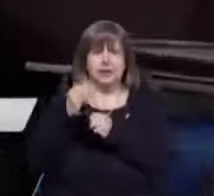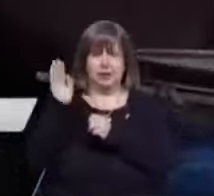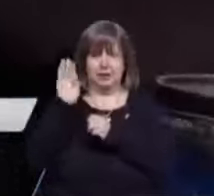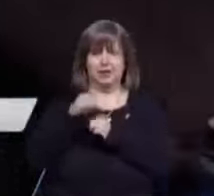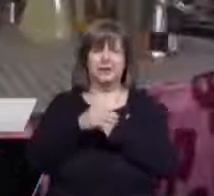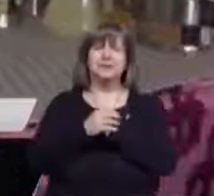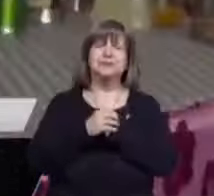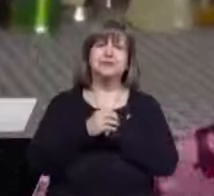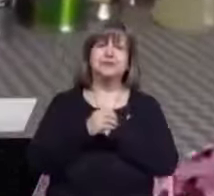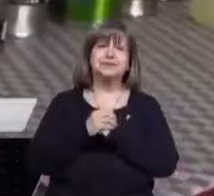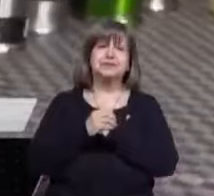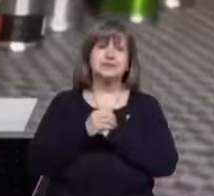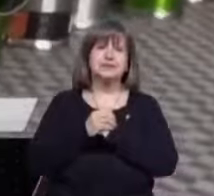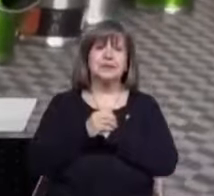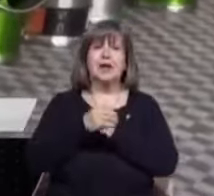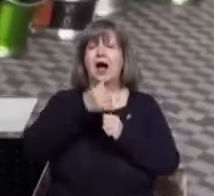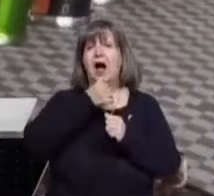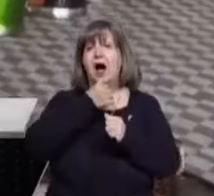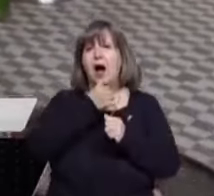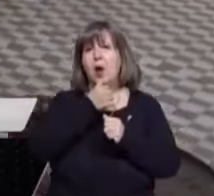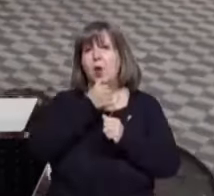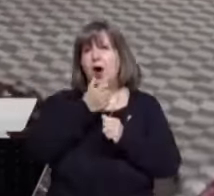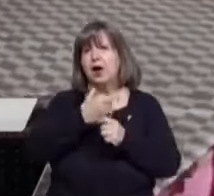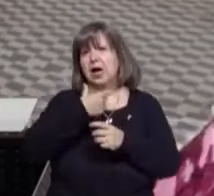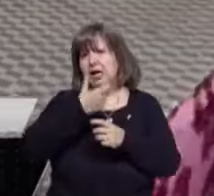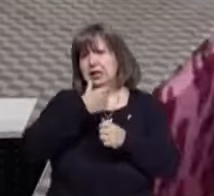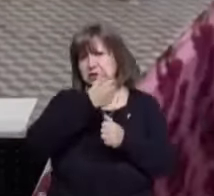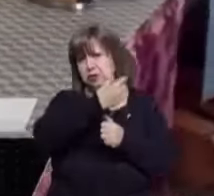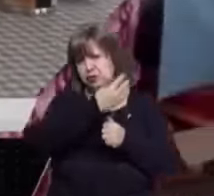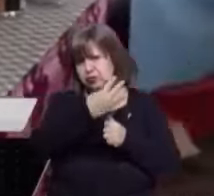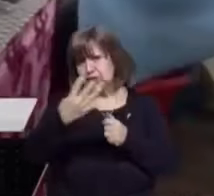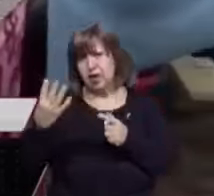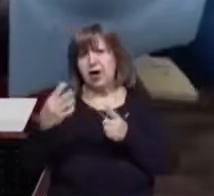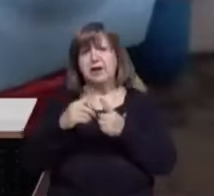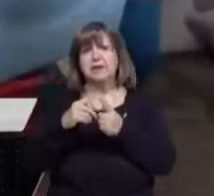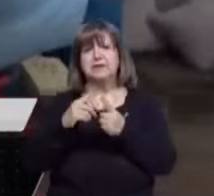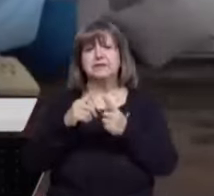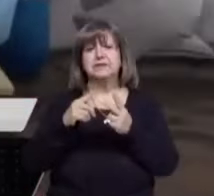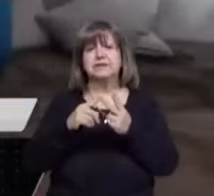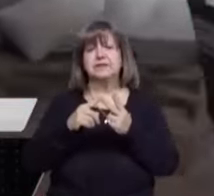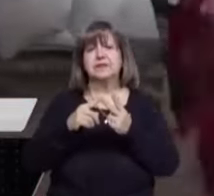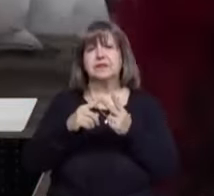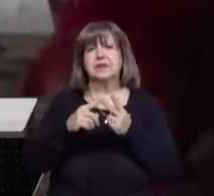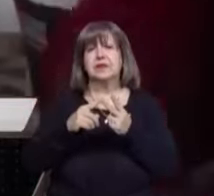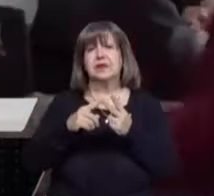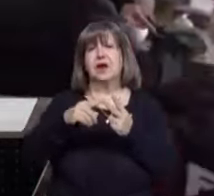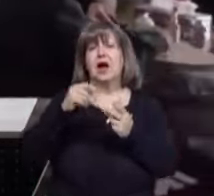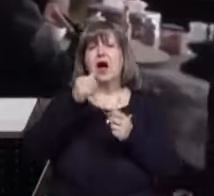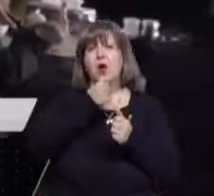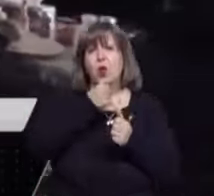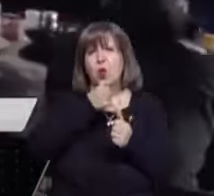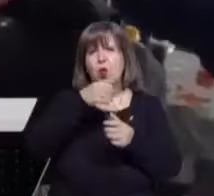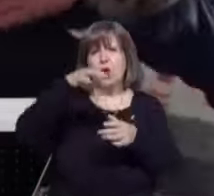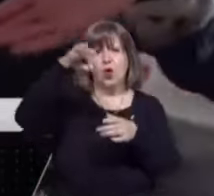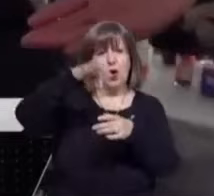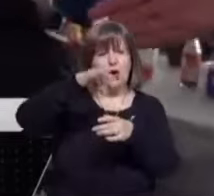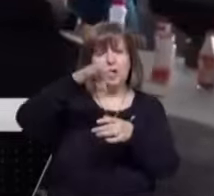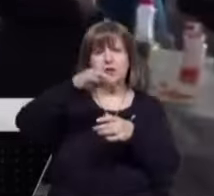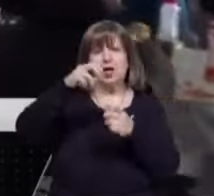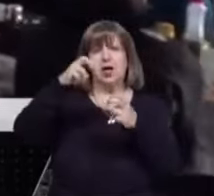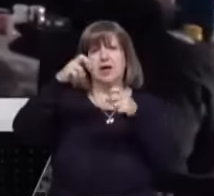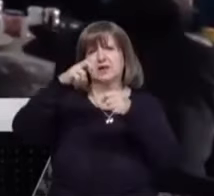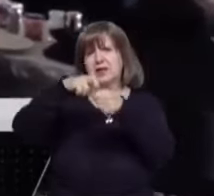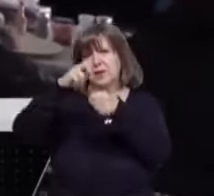aquí. Hay agua caliente todo el día. También hay té de jengibre, jugos, tienen